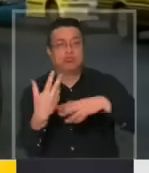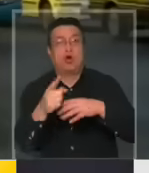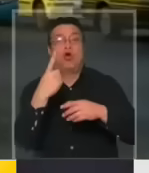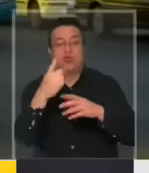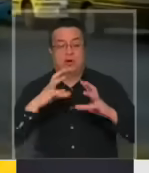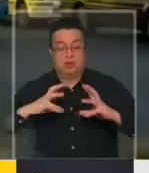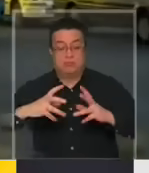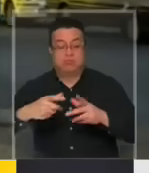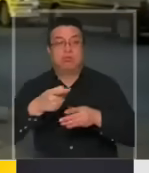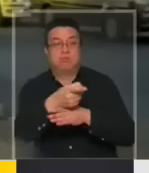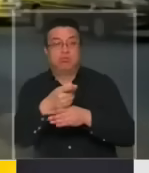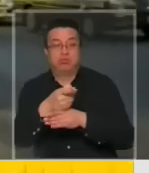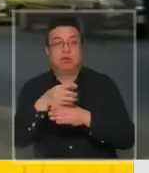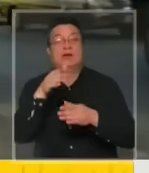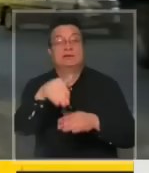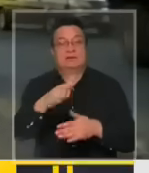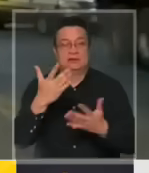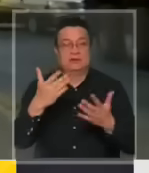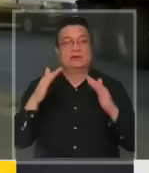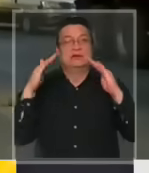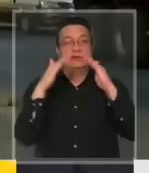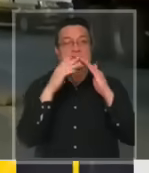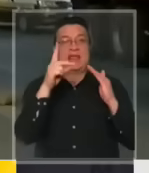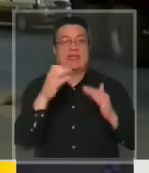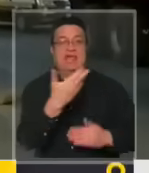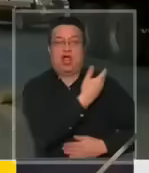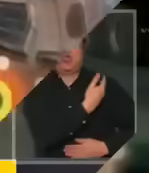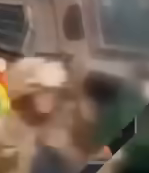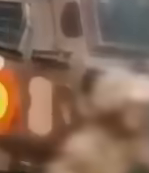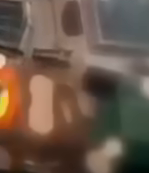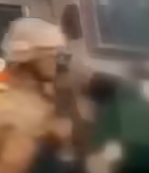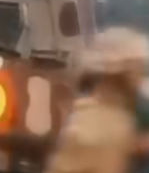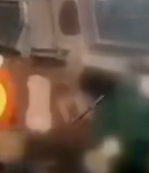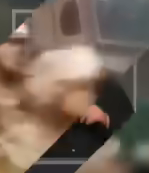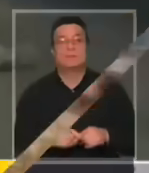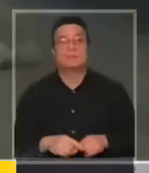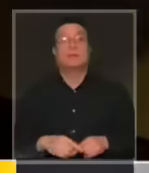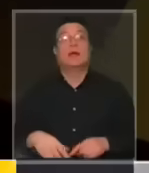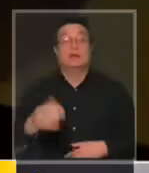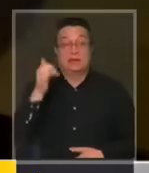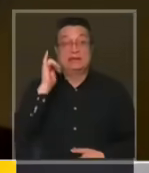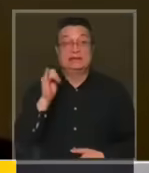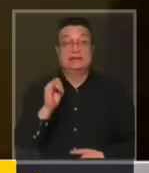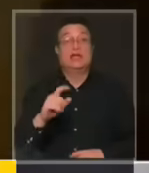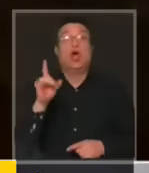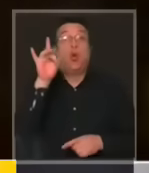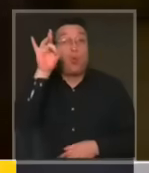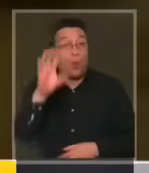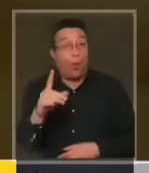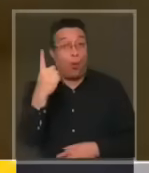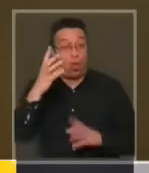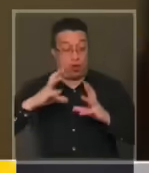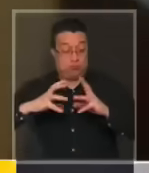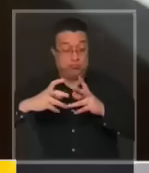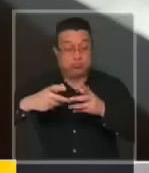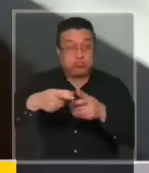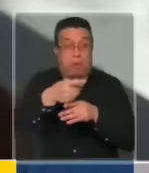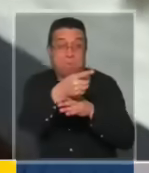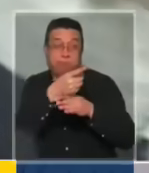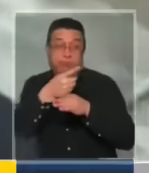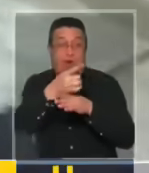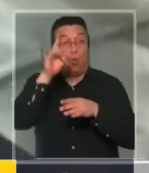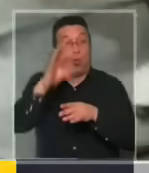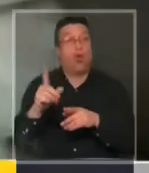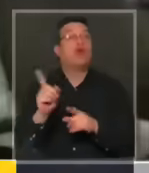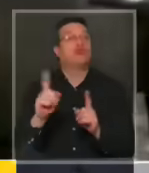¿no?, ahí en la entrada de Palacio Quemado? Así es. Bueno, no era solamente una tanqueta. Bueno, en todo caso, el movimiento se